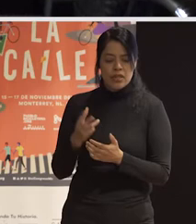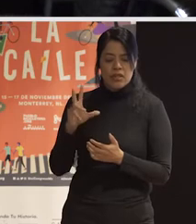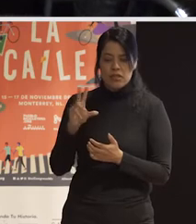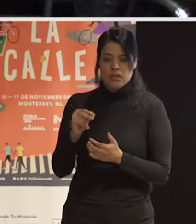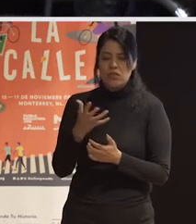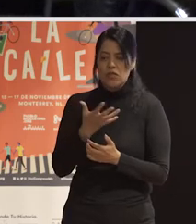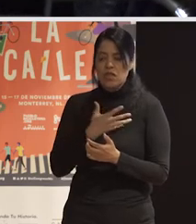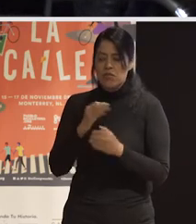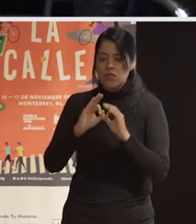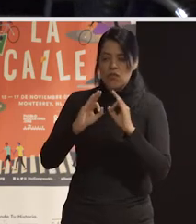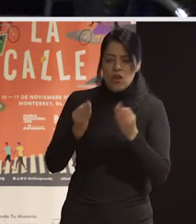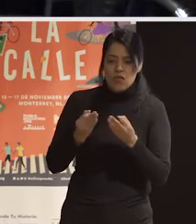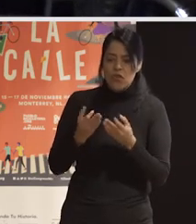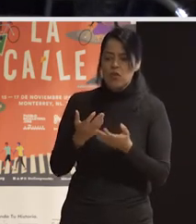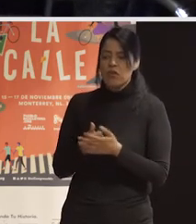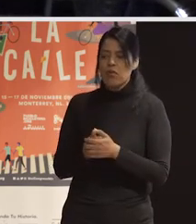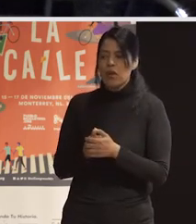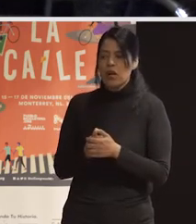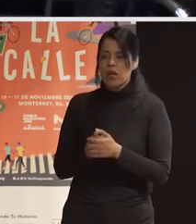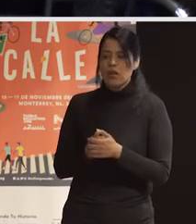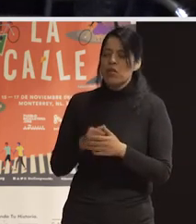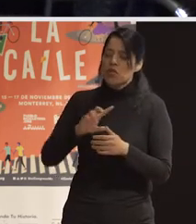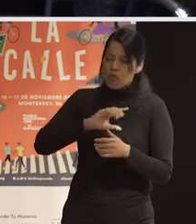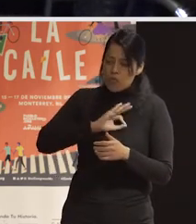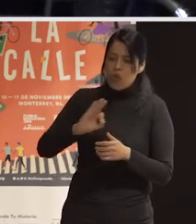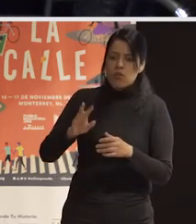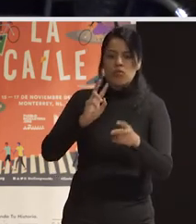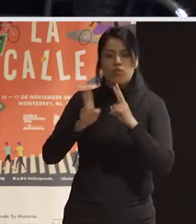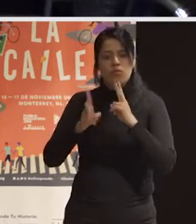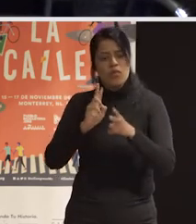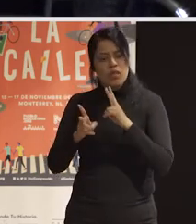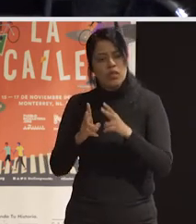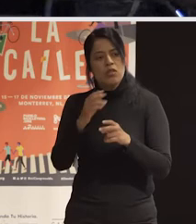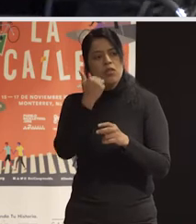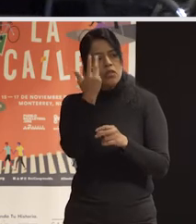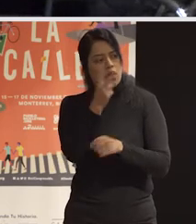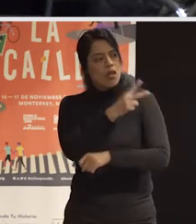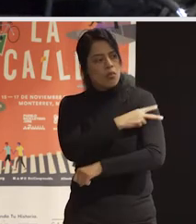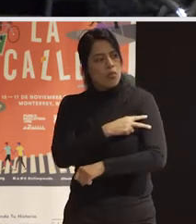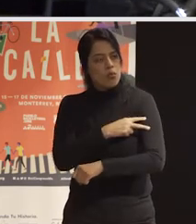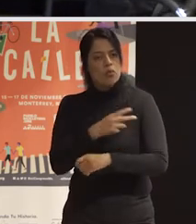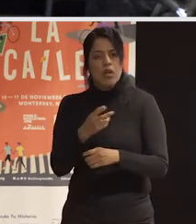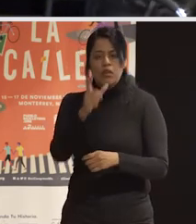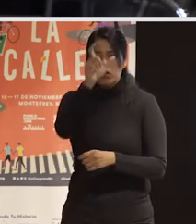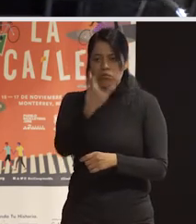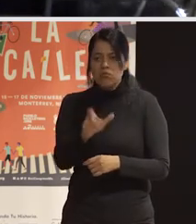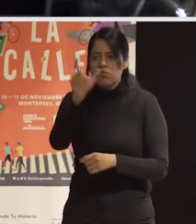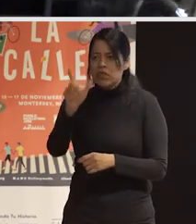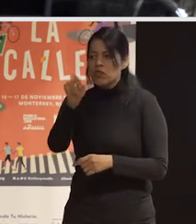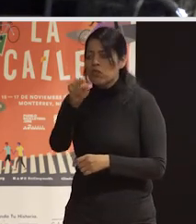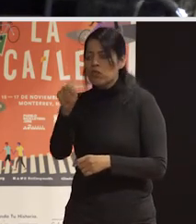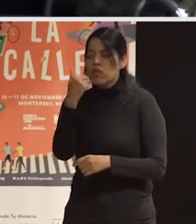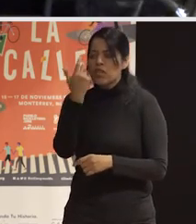el modelo o el método podemos platicar lo con las personas que quieran ser voluntarias qué perfil tienen qué quiere hacer y